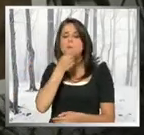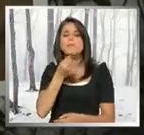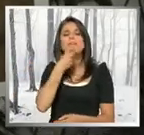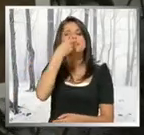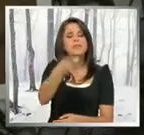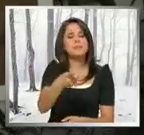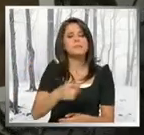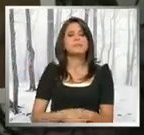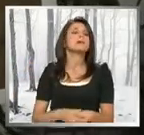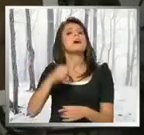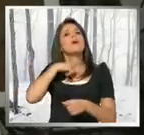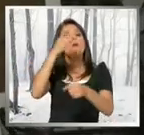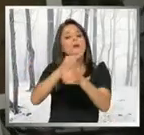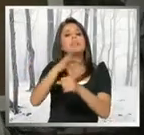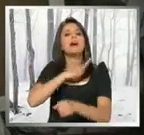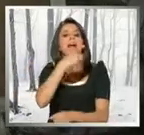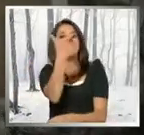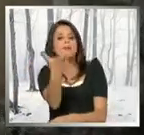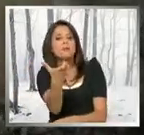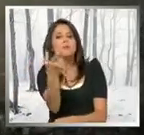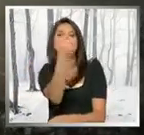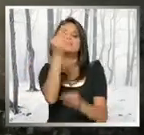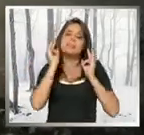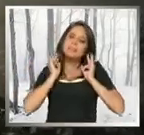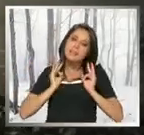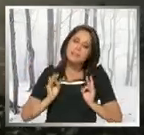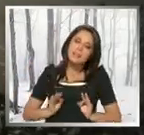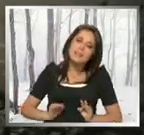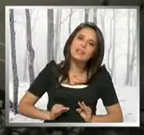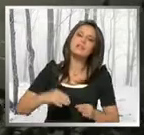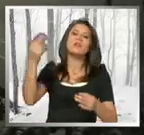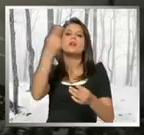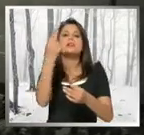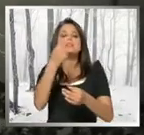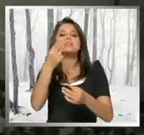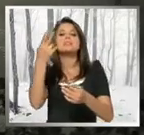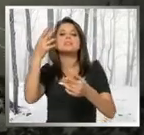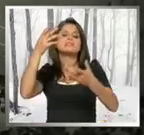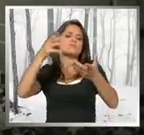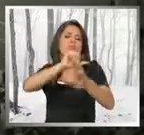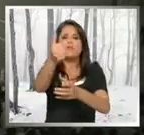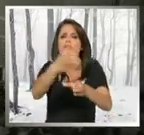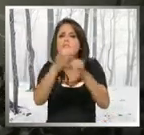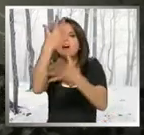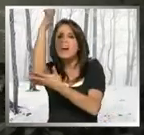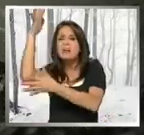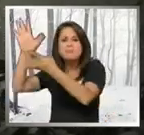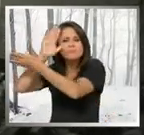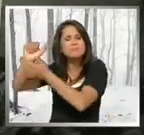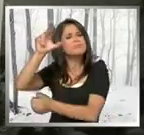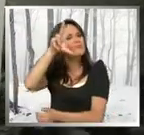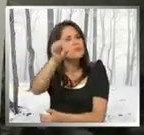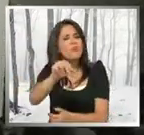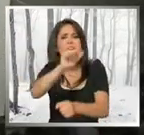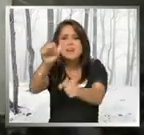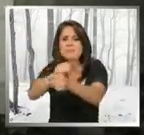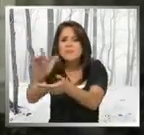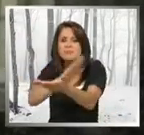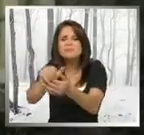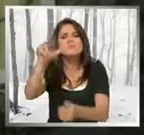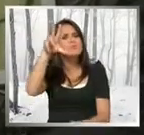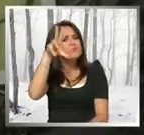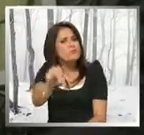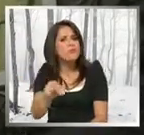especie que basa su economía y su bienestar en la explotación de recursos no renovables y que además atenta contra su medio